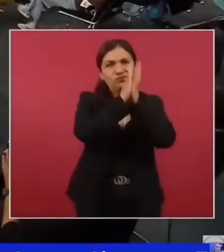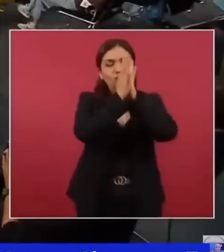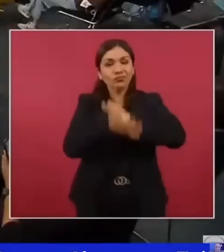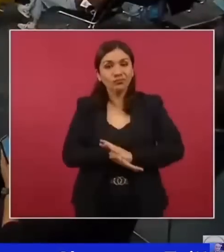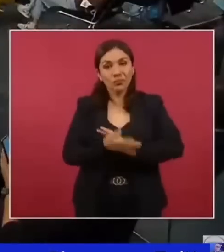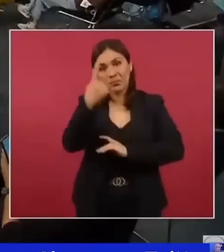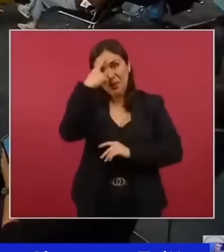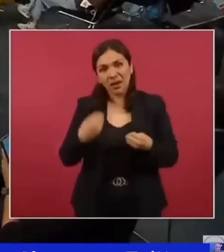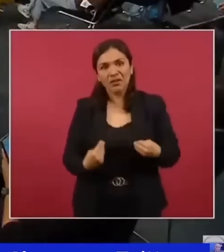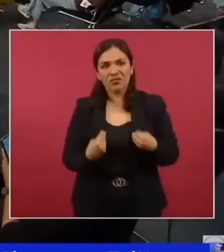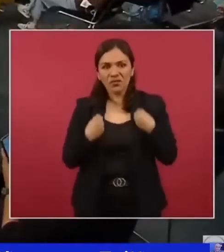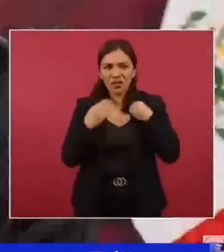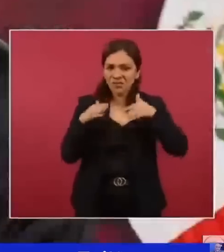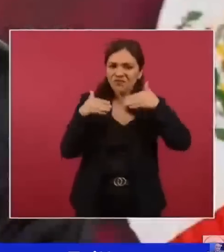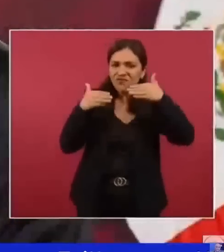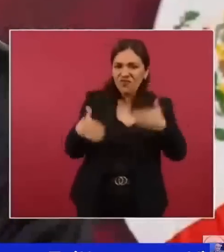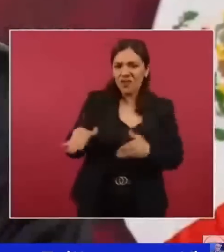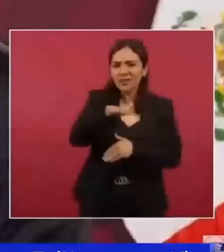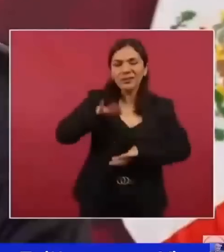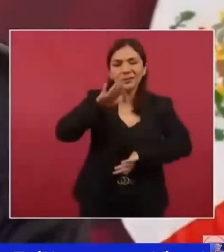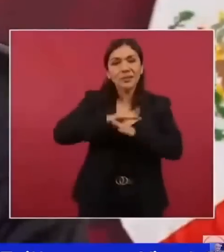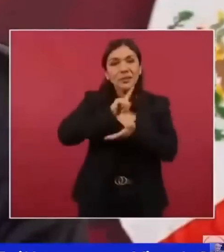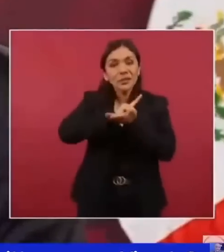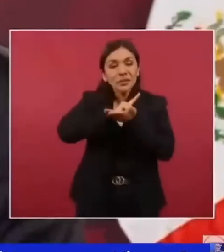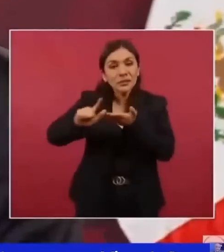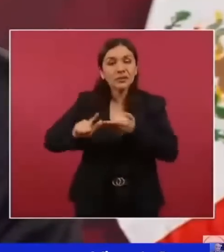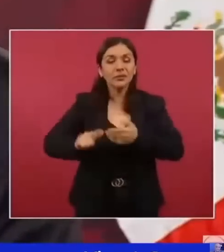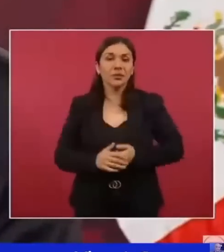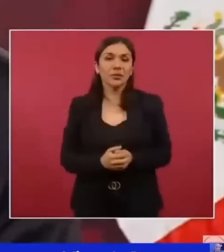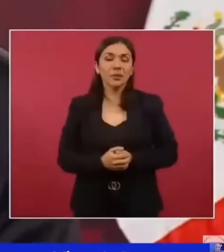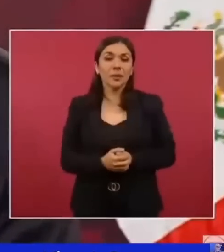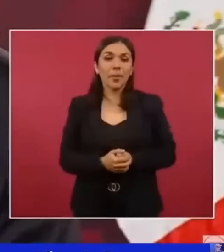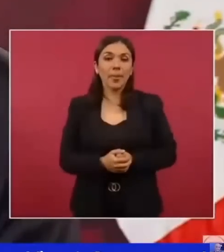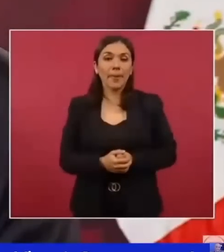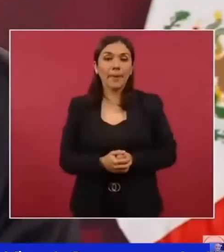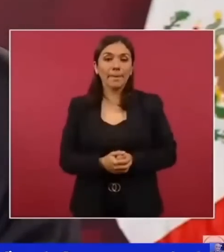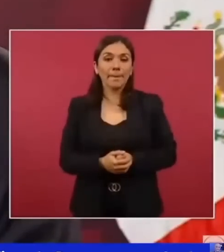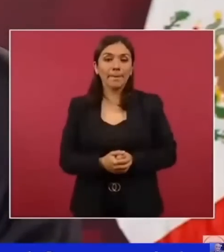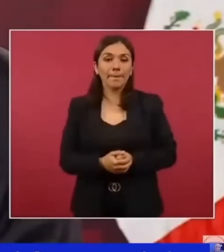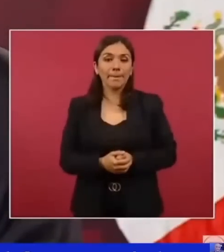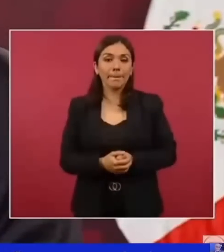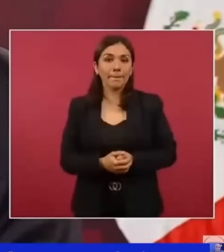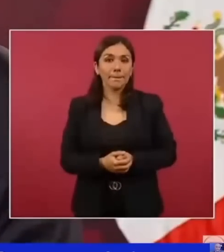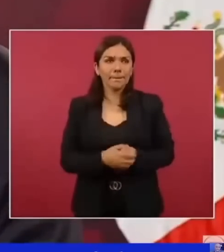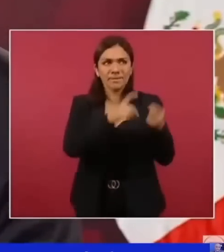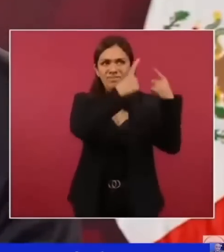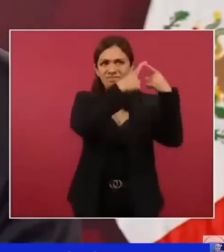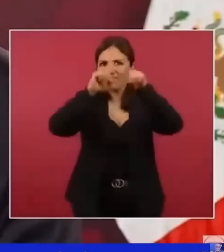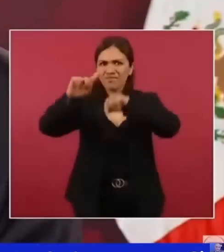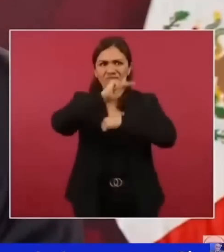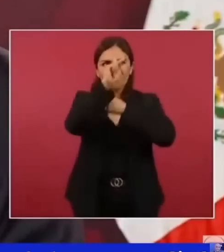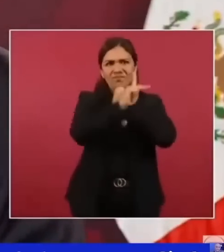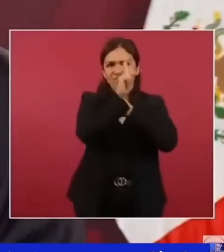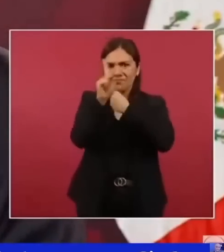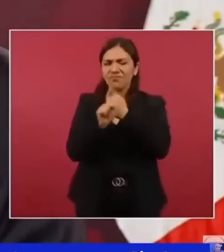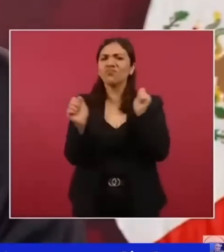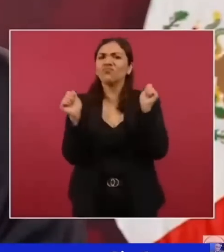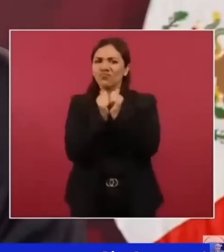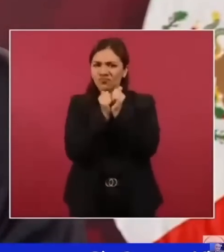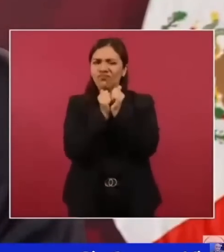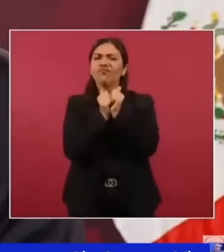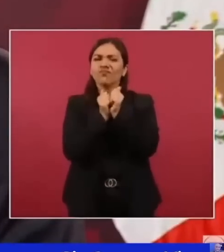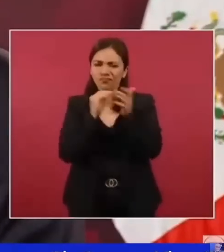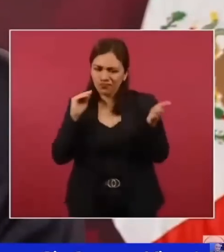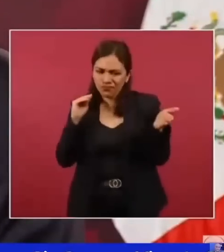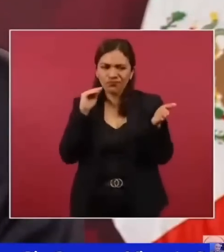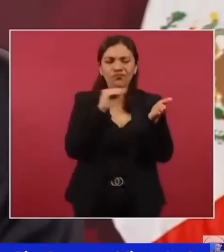la vida pública, vamos a purificar la vida pública en los países y vamos a establecer,